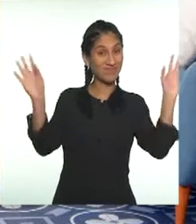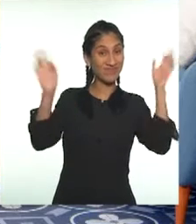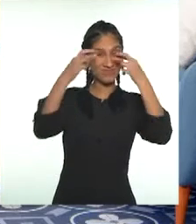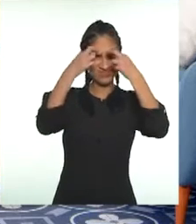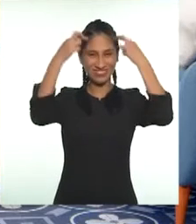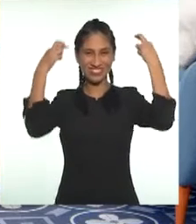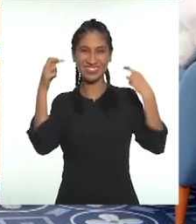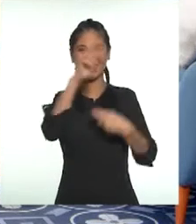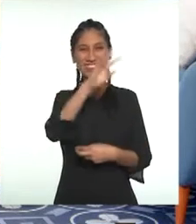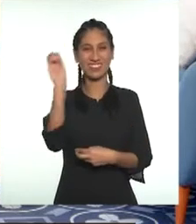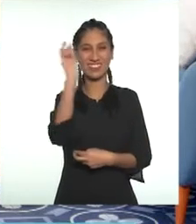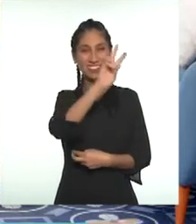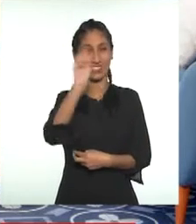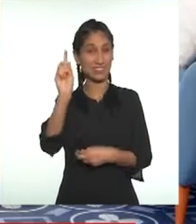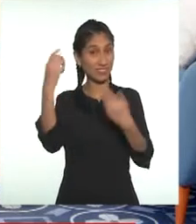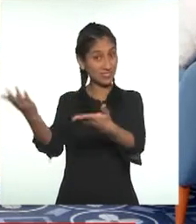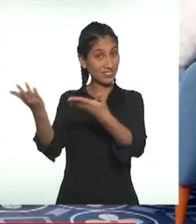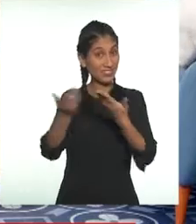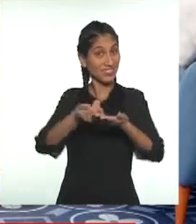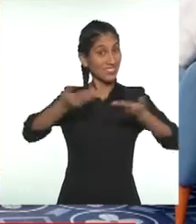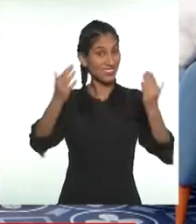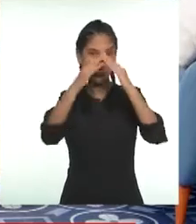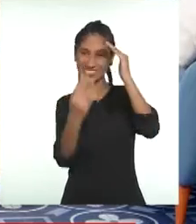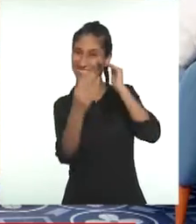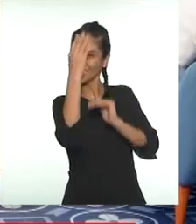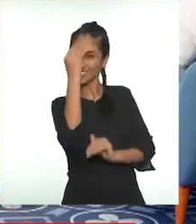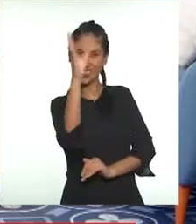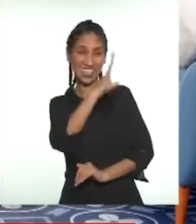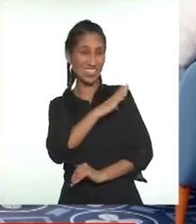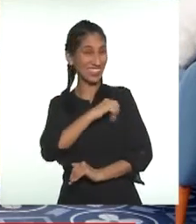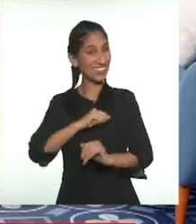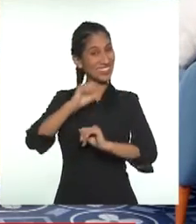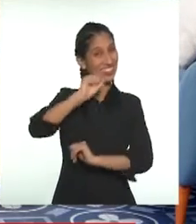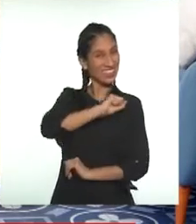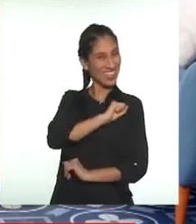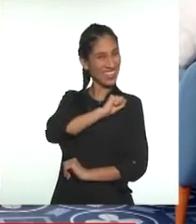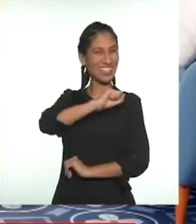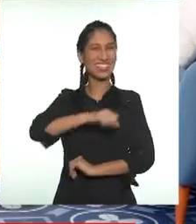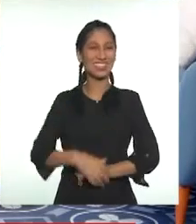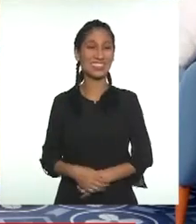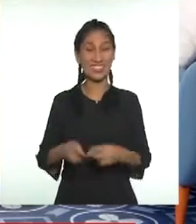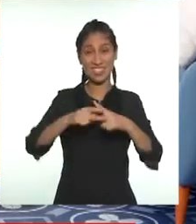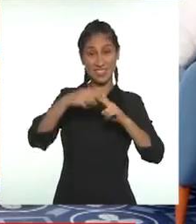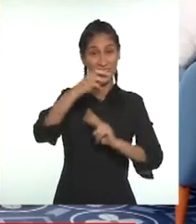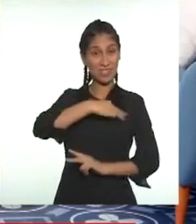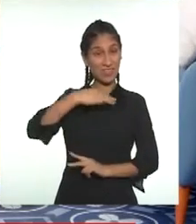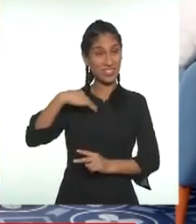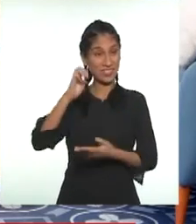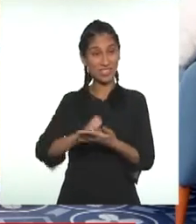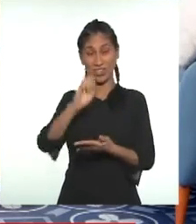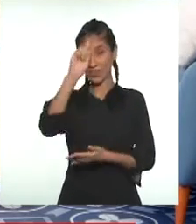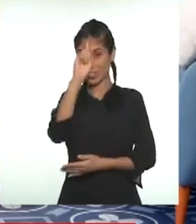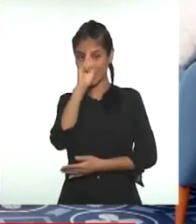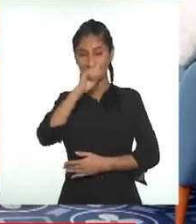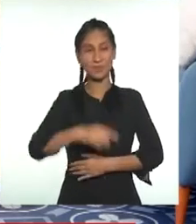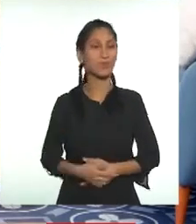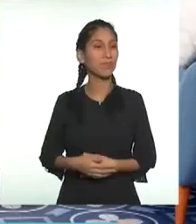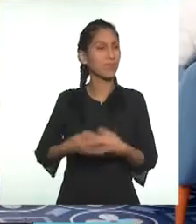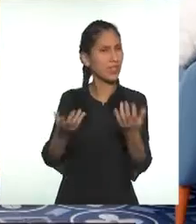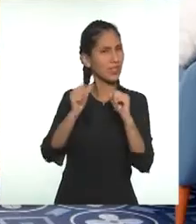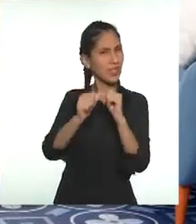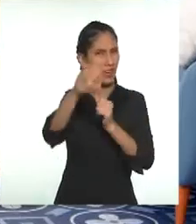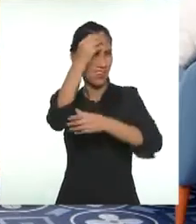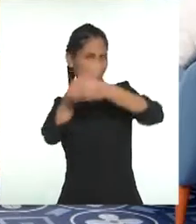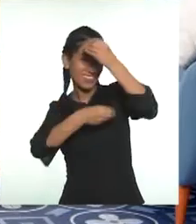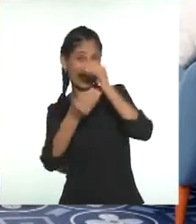Hola Promoción 2021, bienvenidas y bienvenidos a Aprendo en Casa para quinto de secundaria. Una iniciativa del Ministerio de Educación